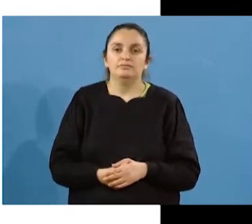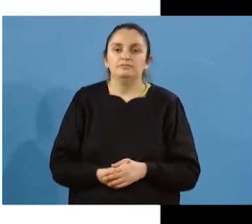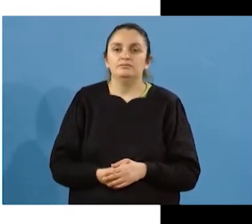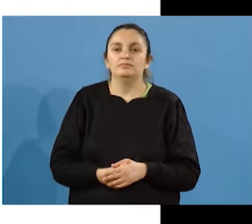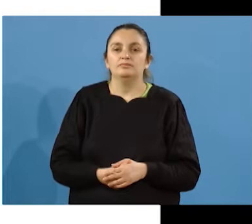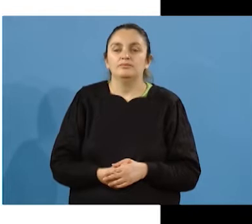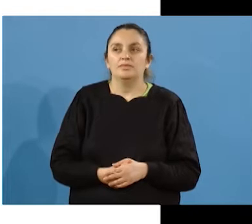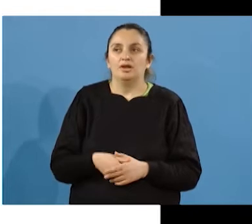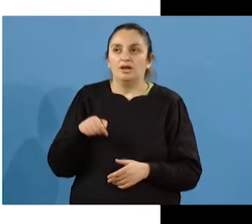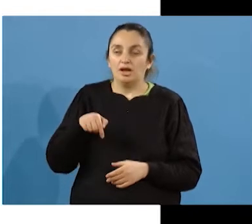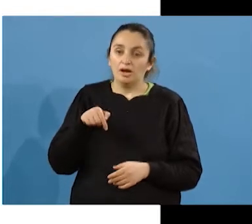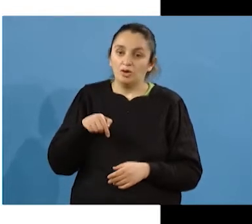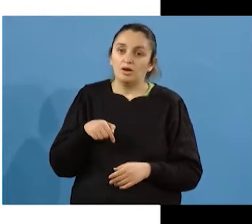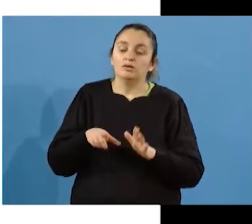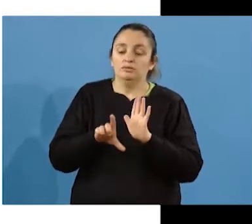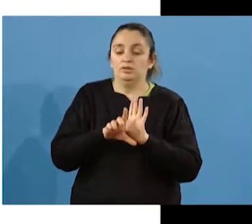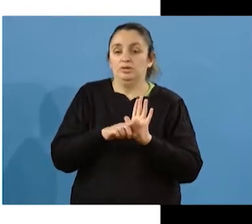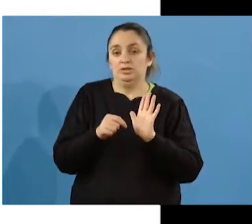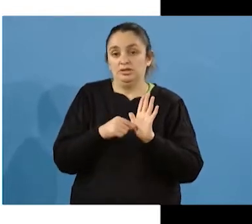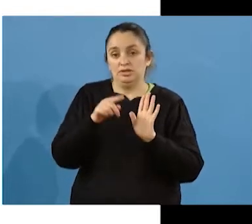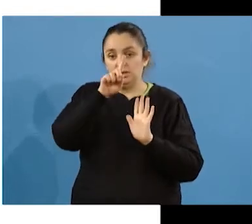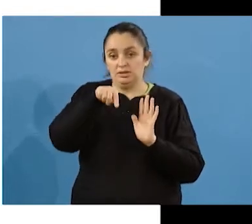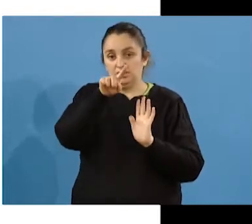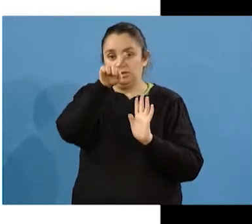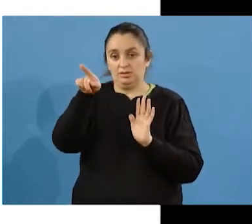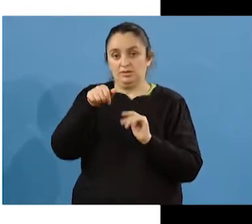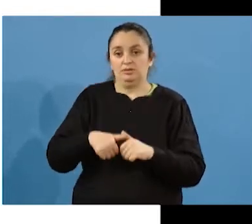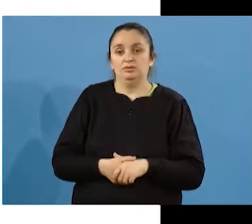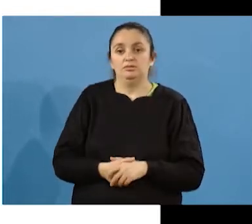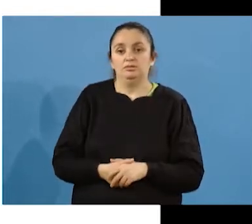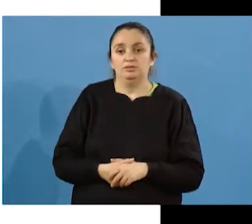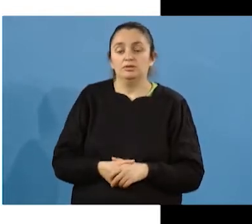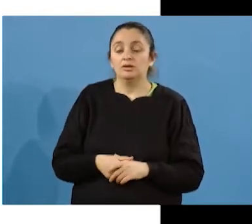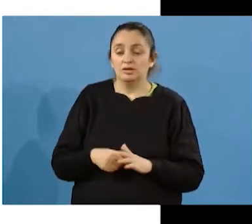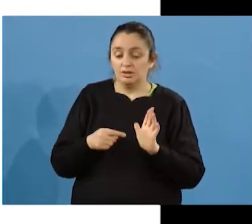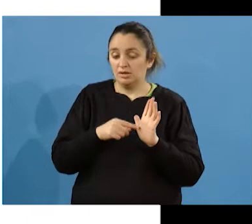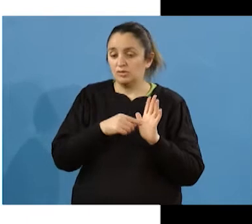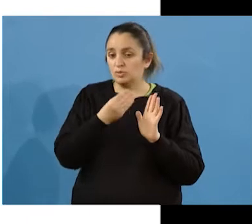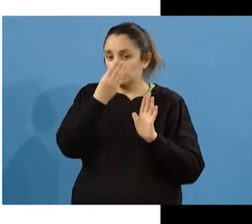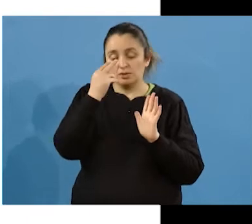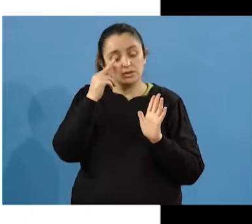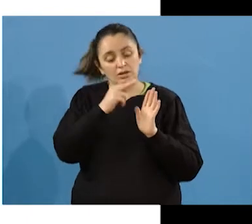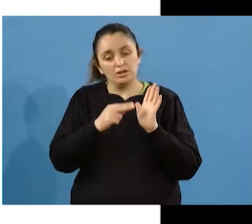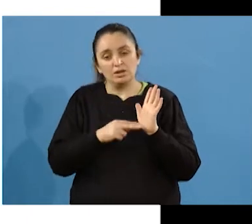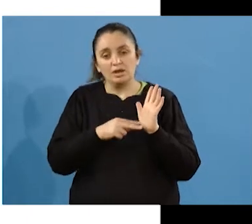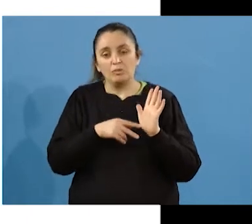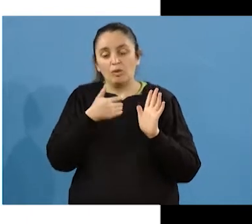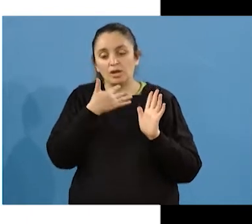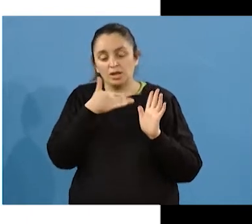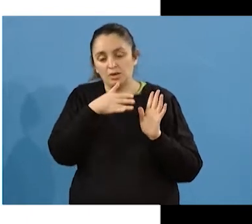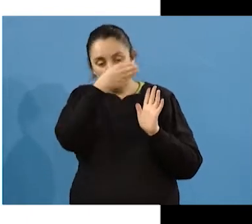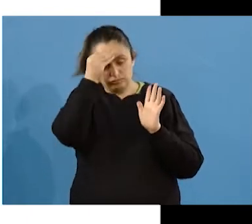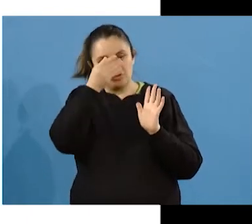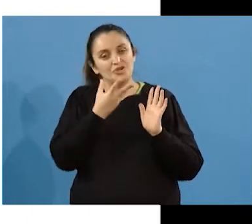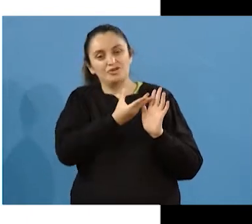vamos con las propiedades las propiedades de la raíz que a veces nos sirven expone al final de esta clase vamos a hacer unos